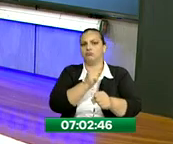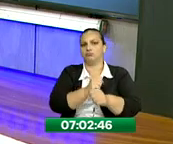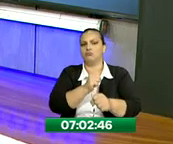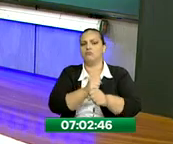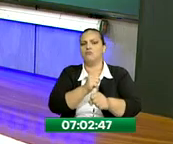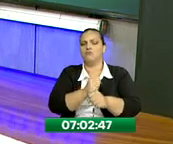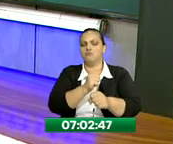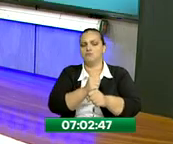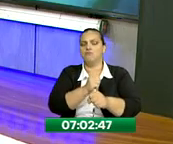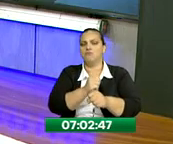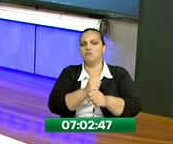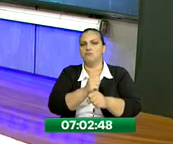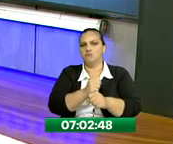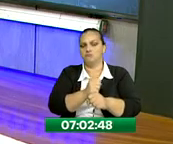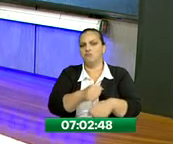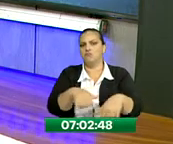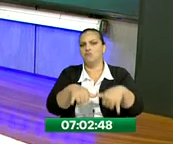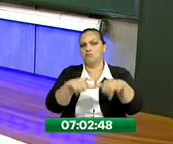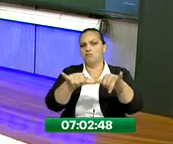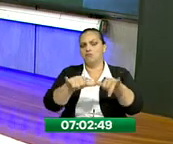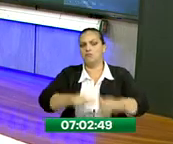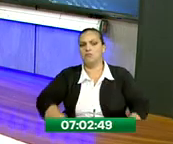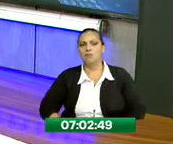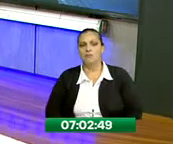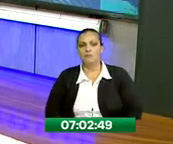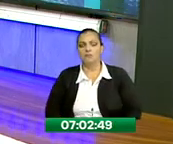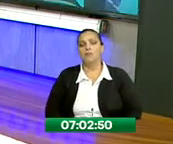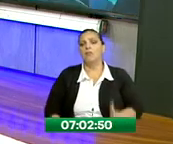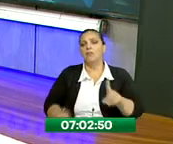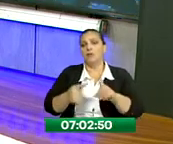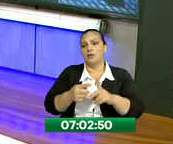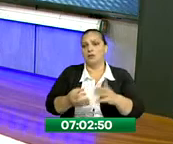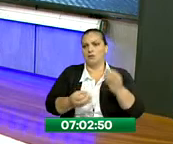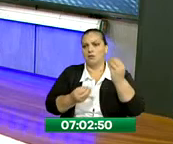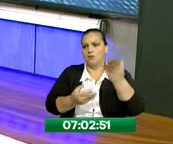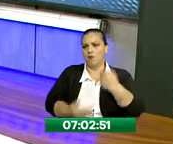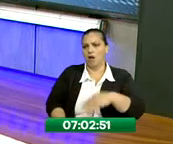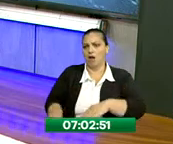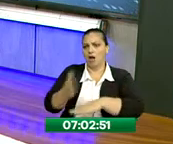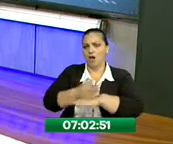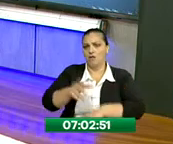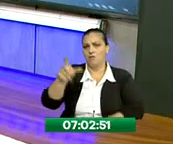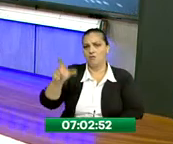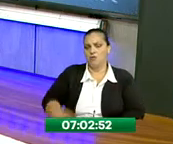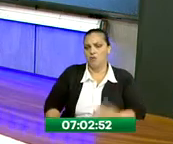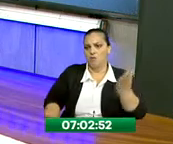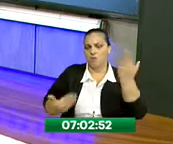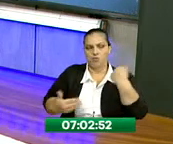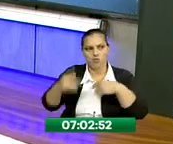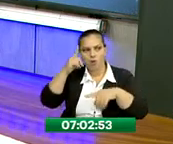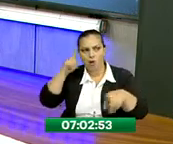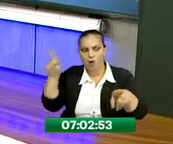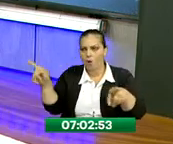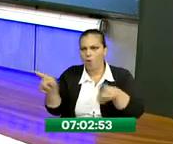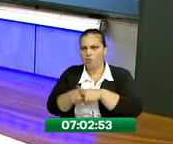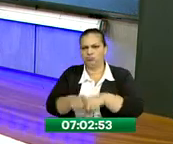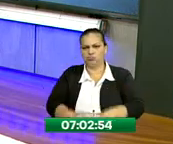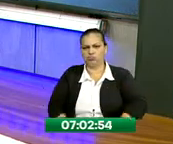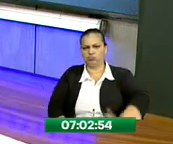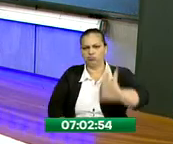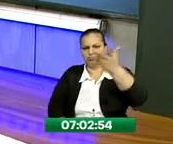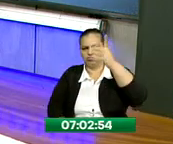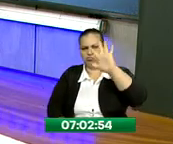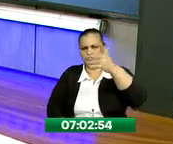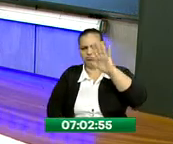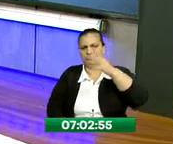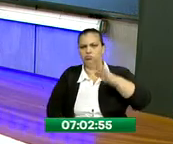tras recuperar su libertad. Pavón descartó que haya existido un acuerdo político para que se le cambie la prisión preventiva.